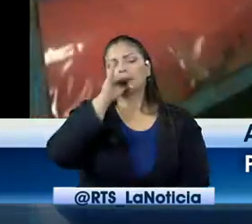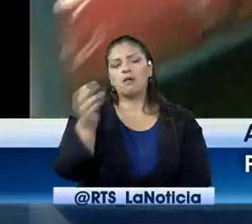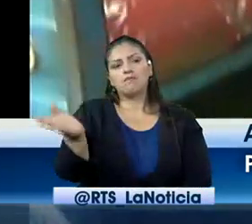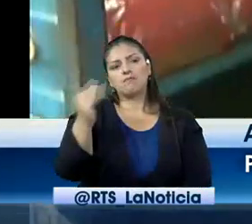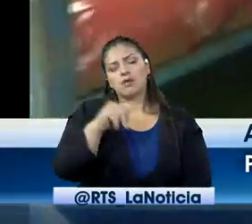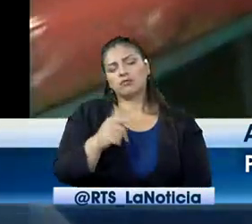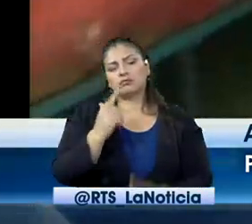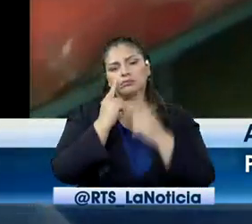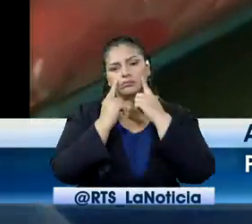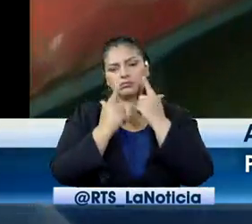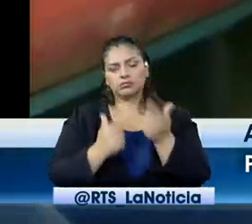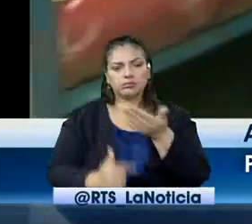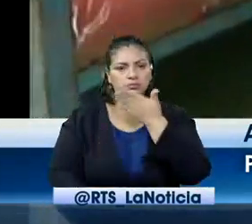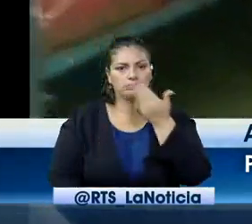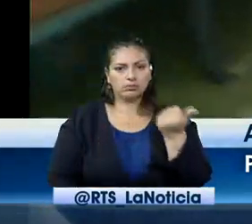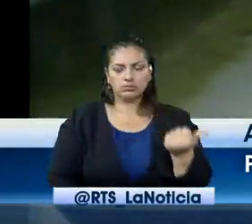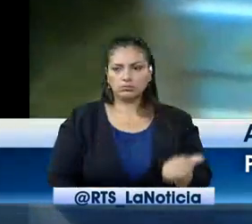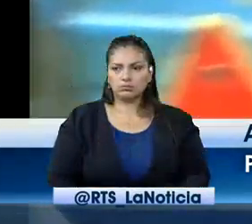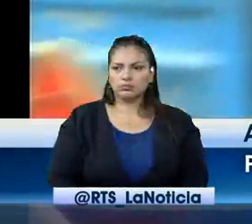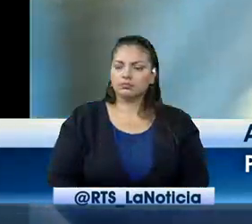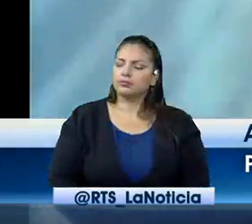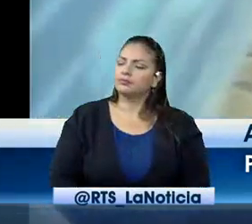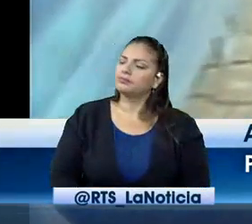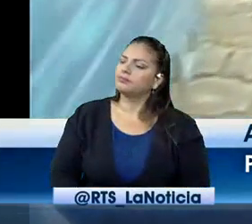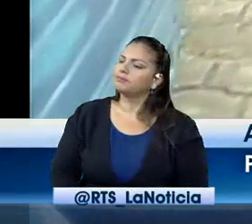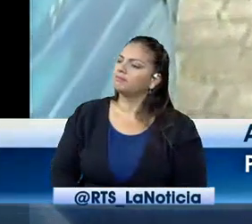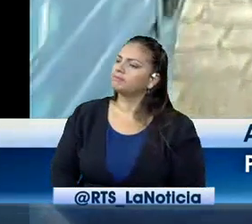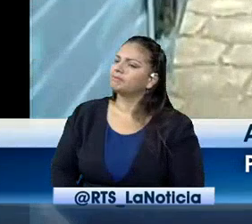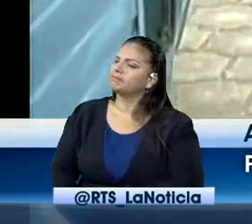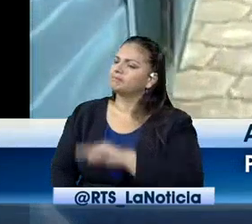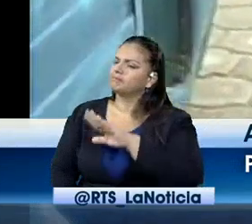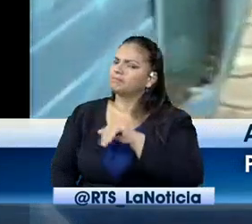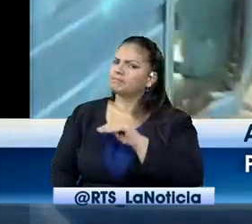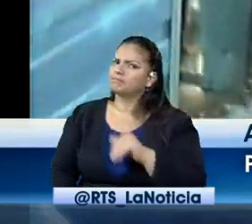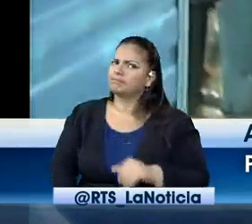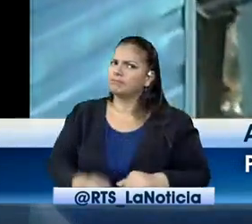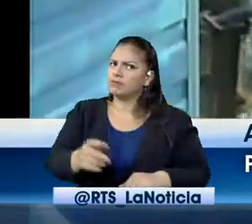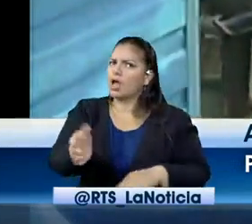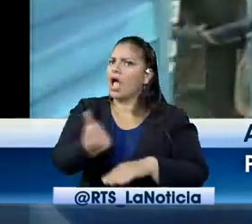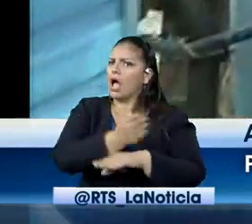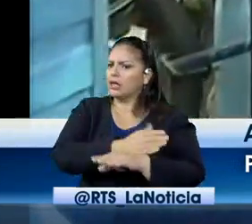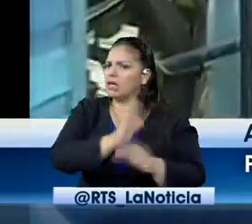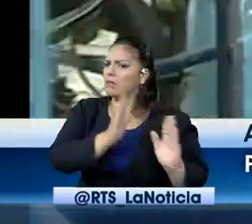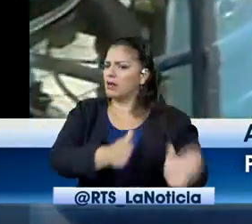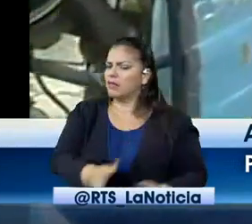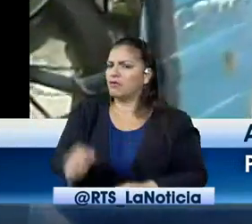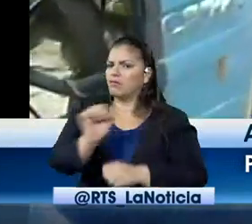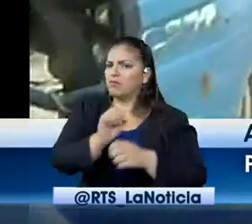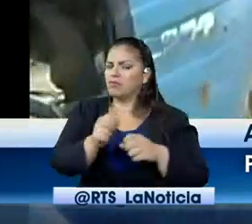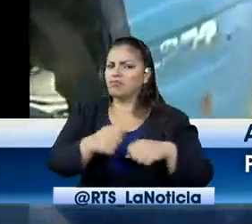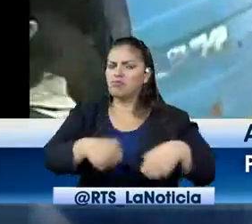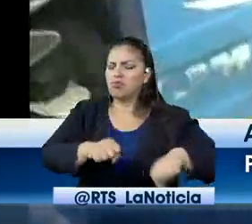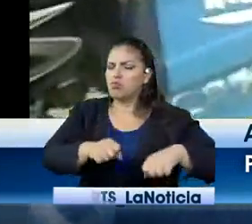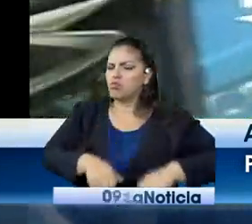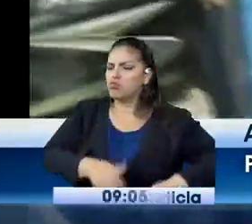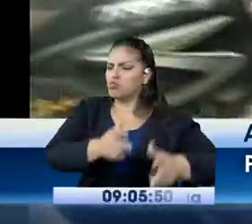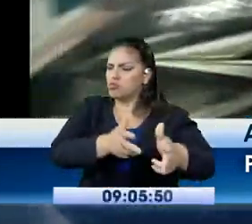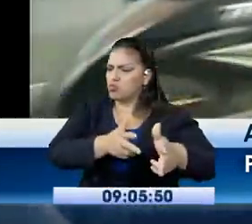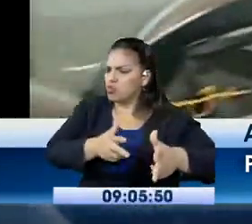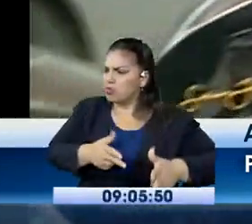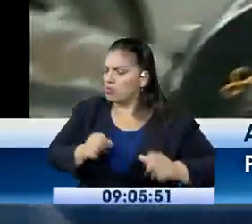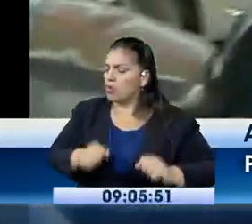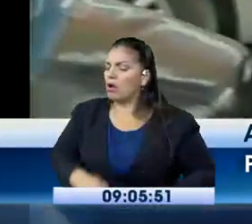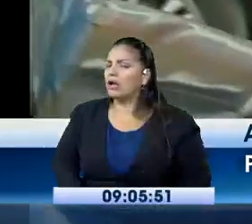Claro, los sectores que están plenamente autorizados. Ingeniero, quiero conversar con usted un ratito, le robo de la conversación. Me